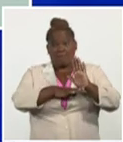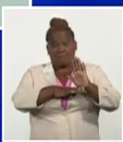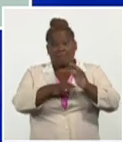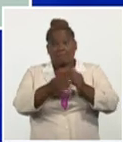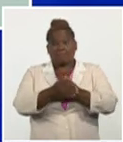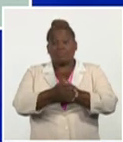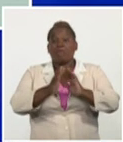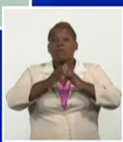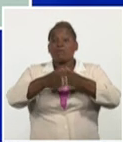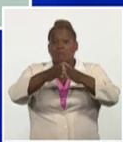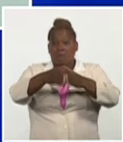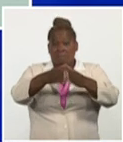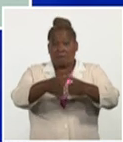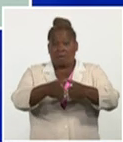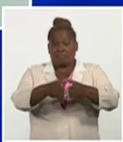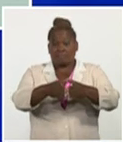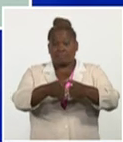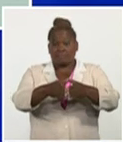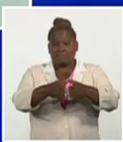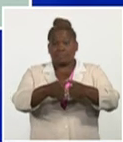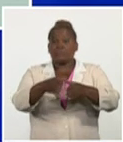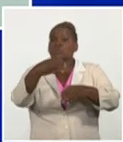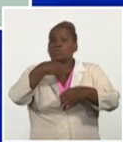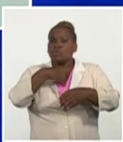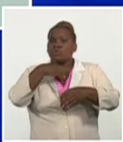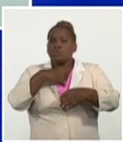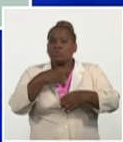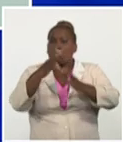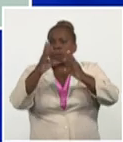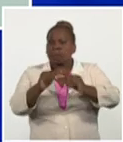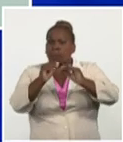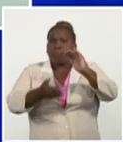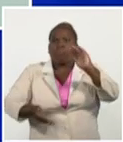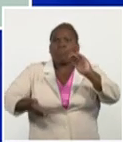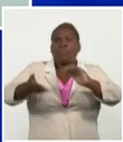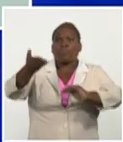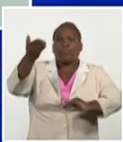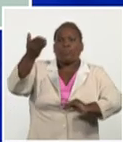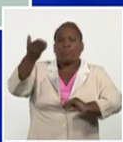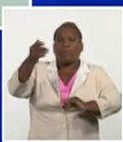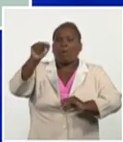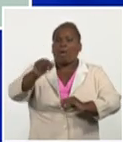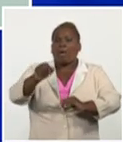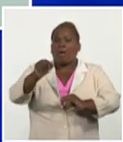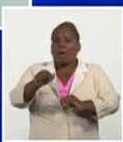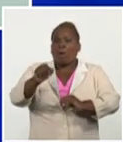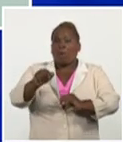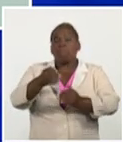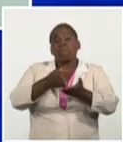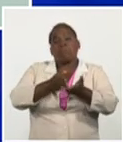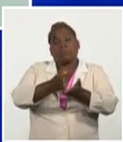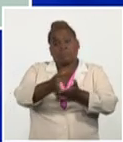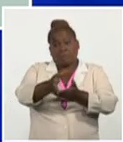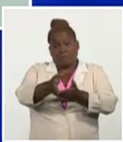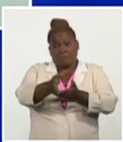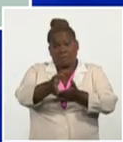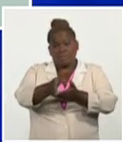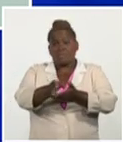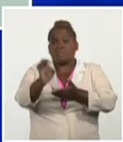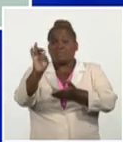Granma, después de haber tenido cifras muy elevadas, pues todavía las mantiene, 74